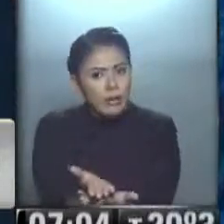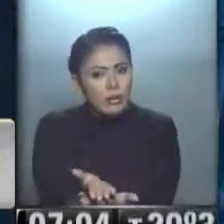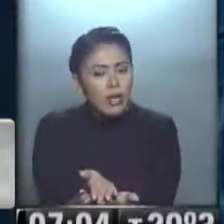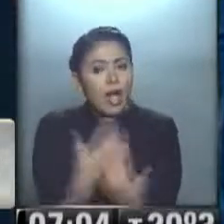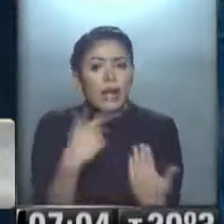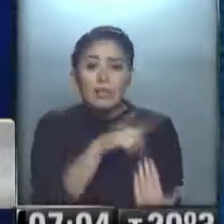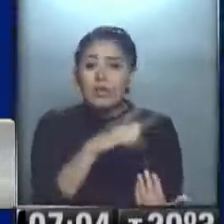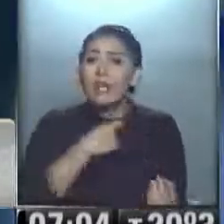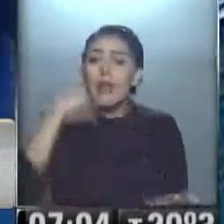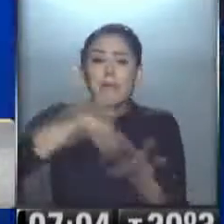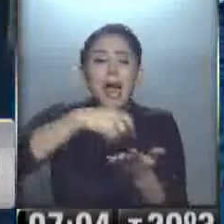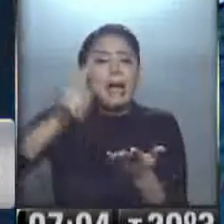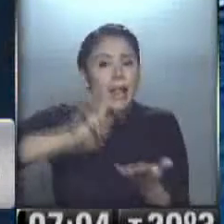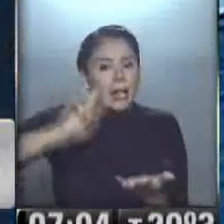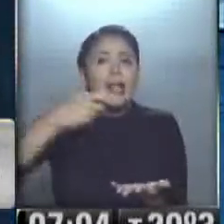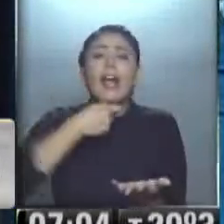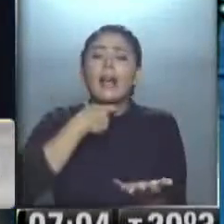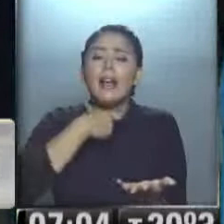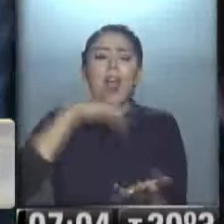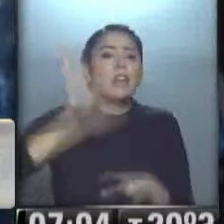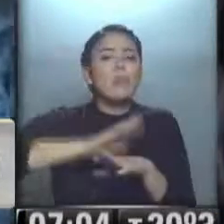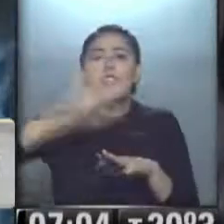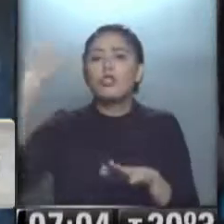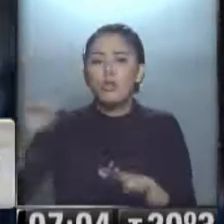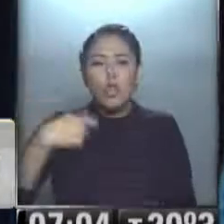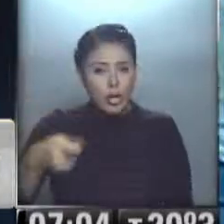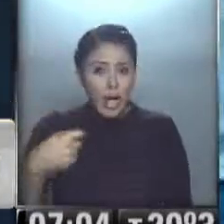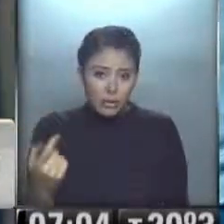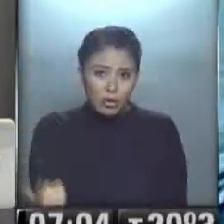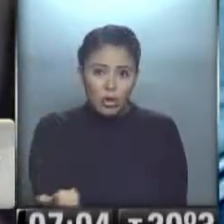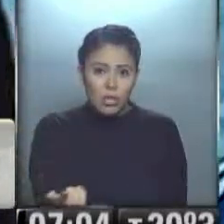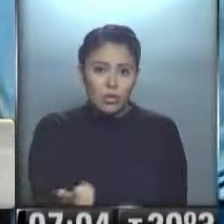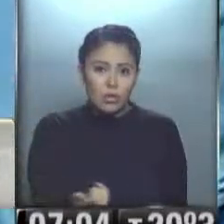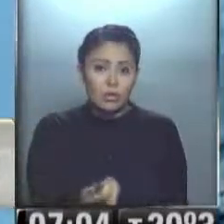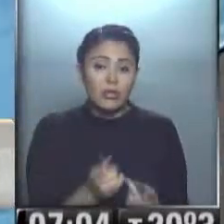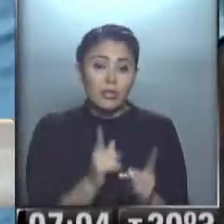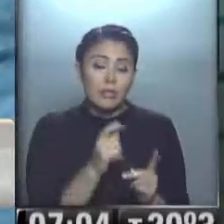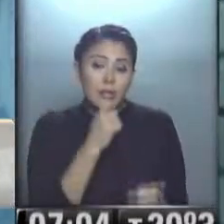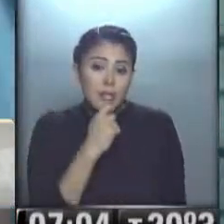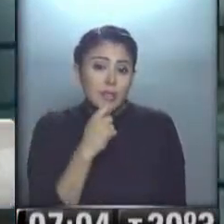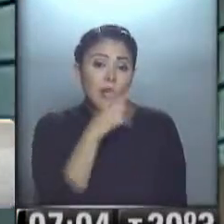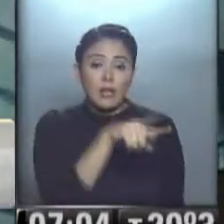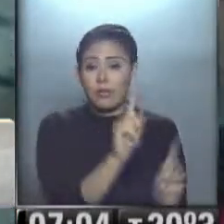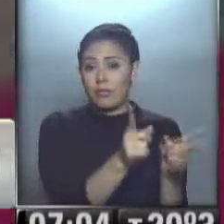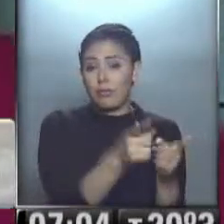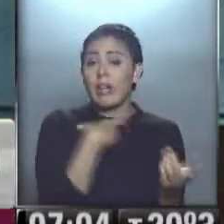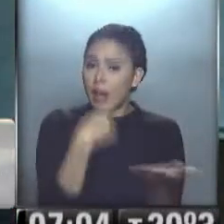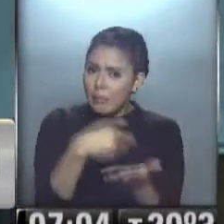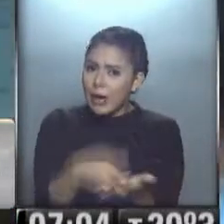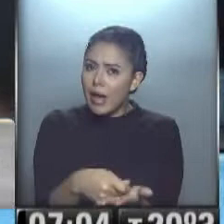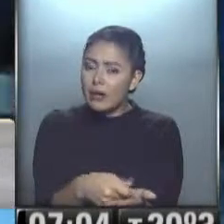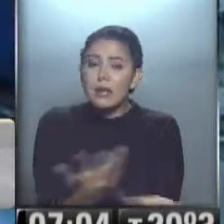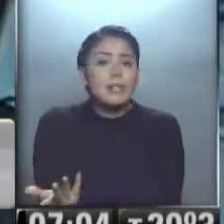pago de alquiler y de hacerse cargo de todos los gastos que genera la ocupación de este local por eso es que no